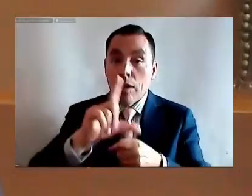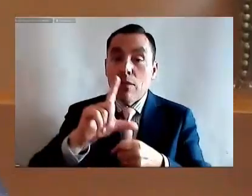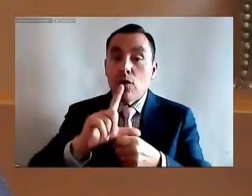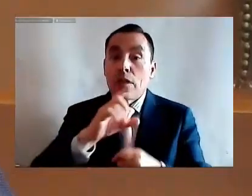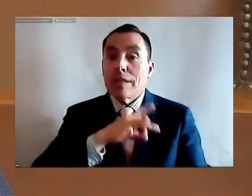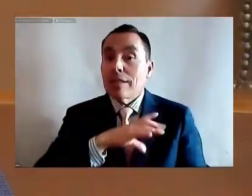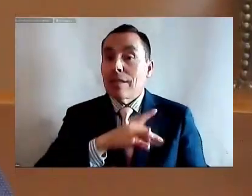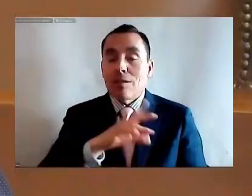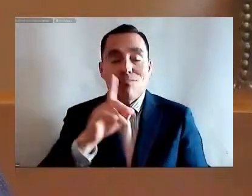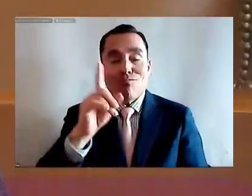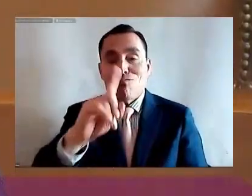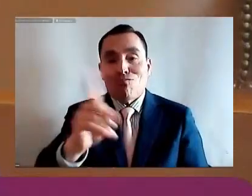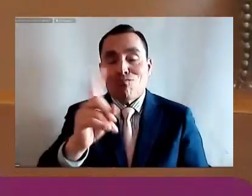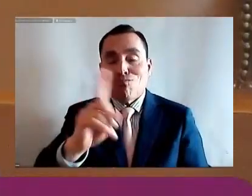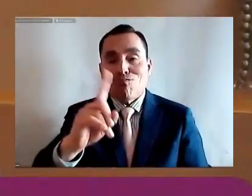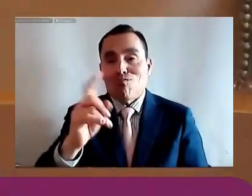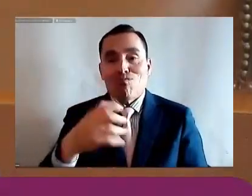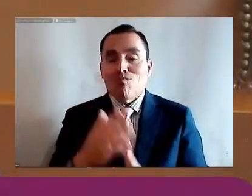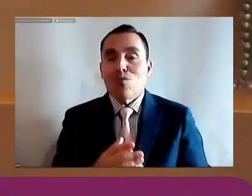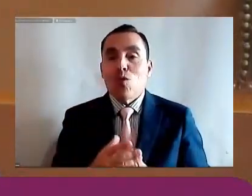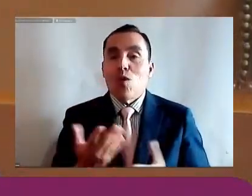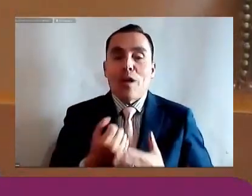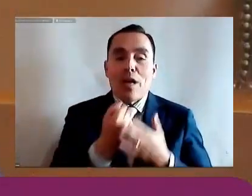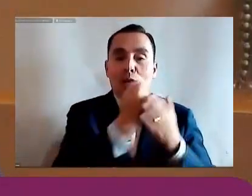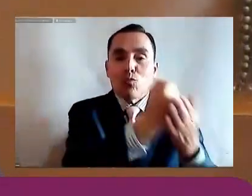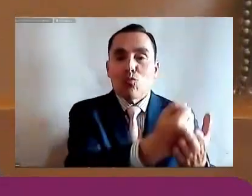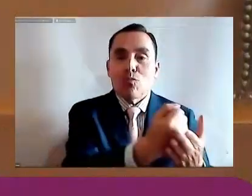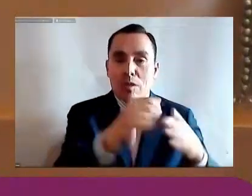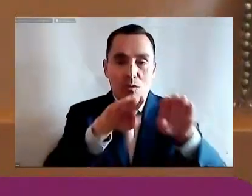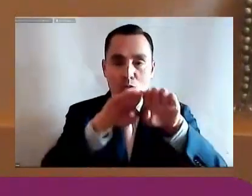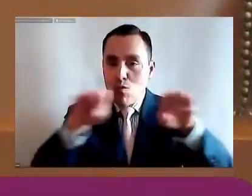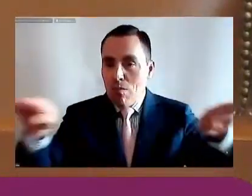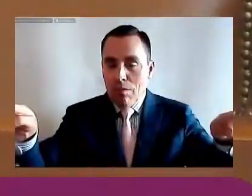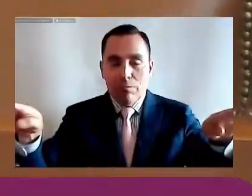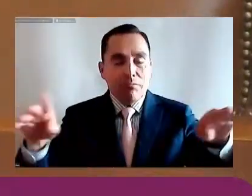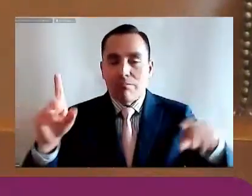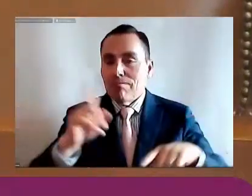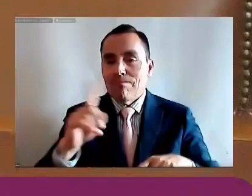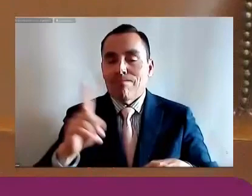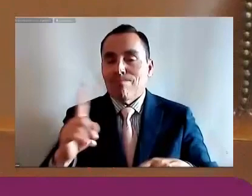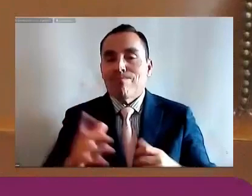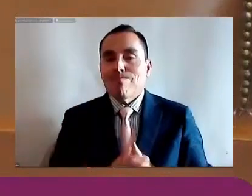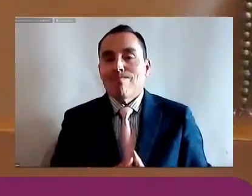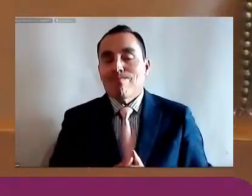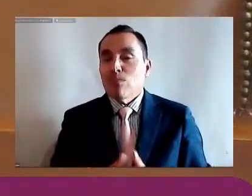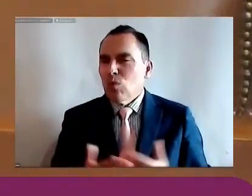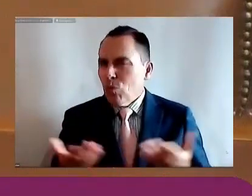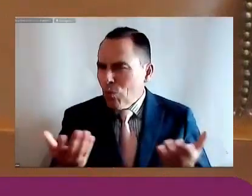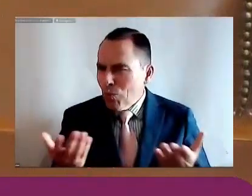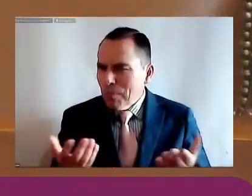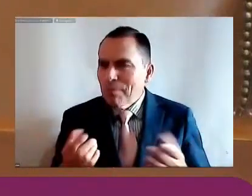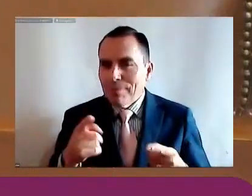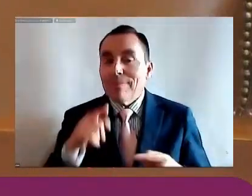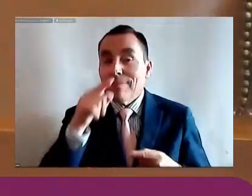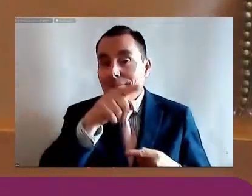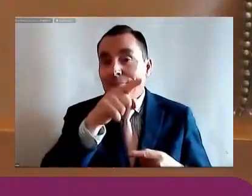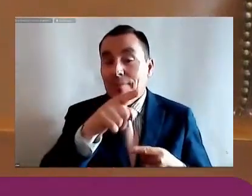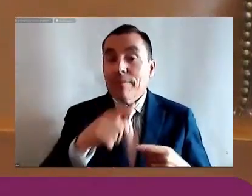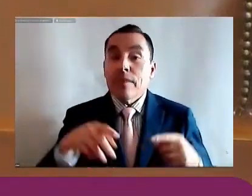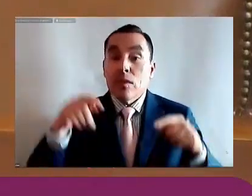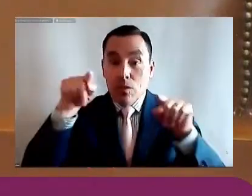es para nada neutral. Dentro de la presentación que usted hacía, me parece muy relevante